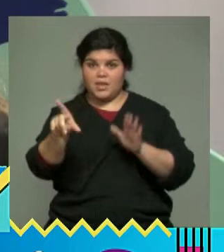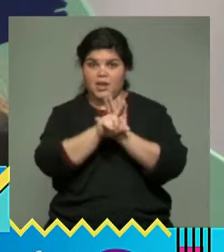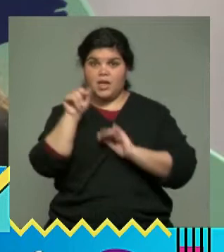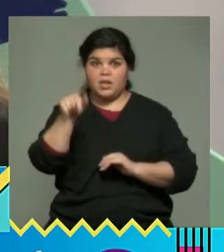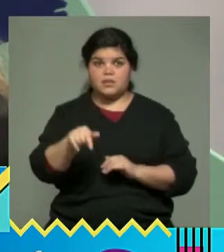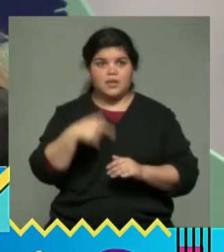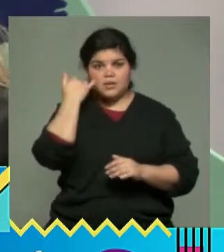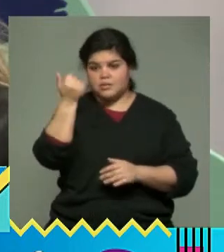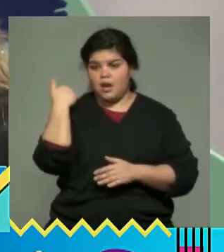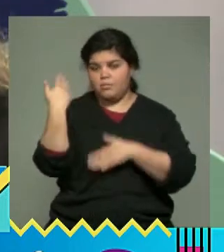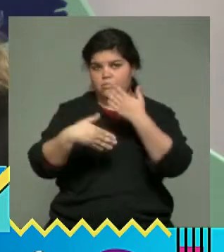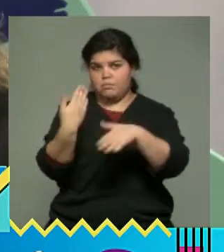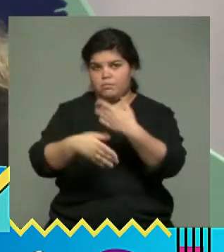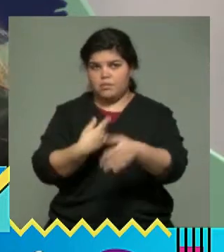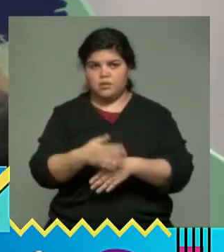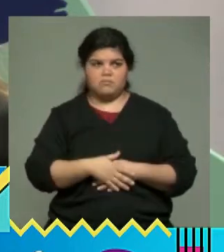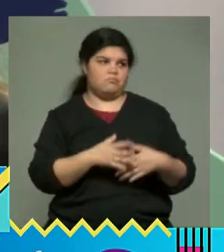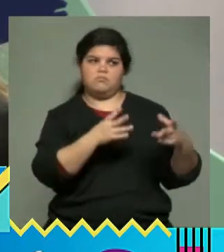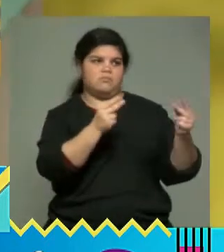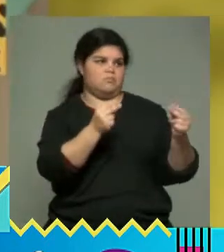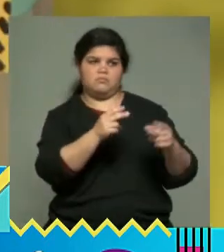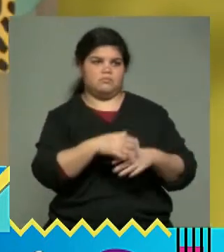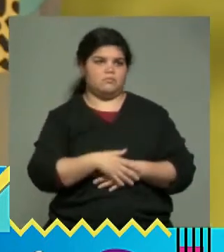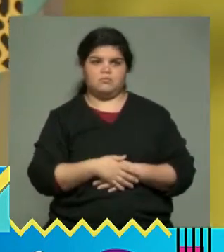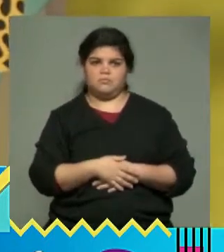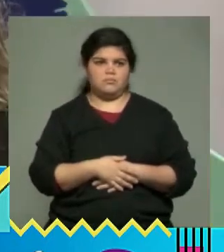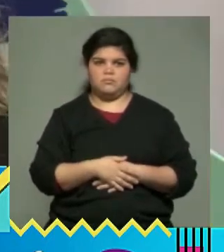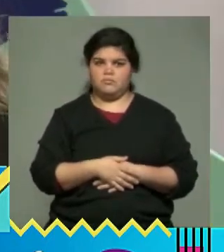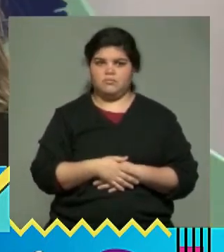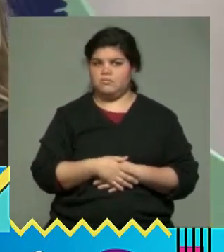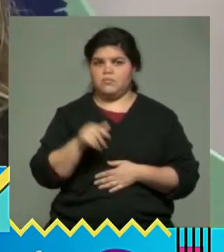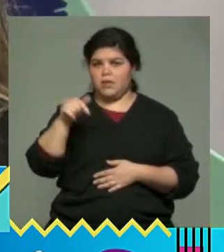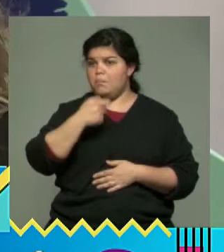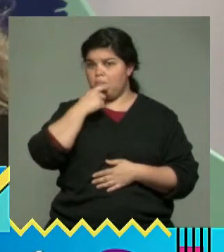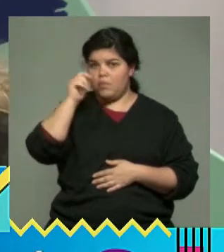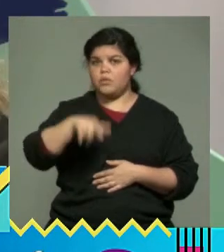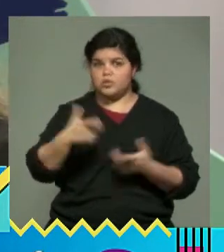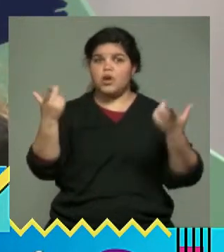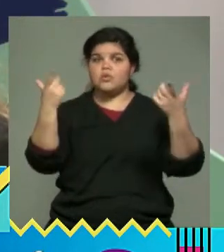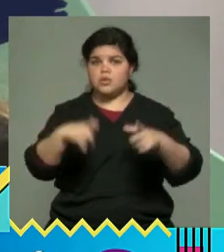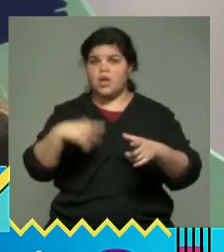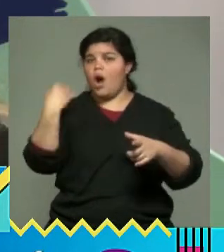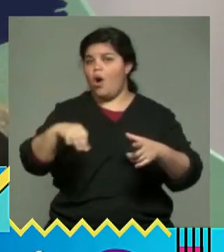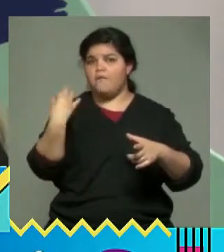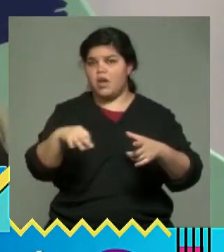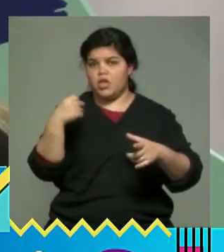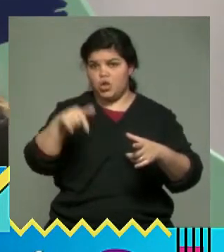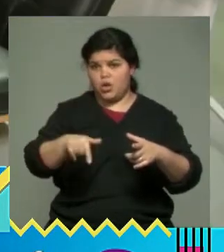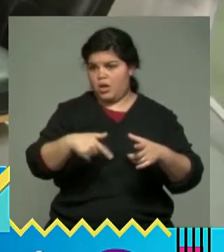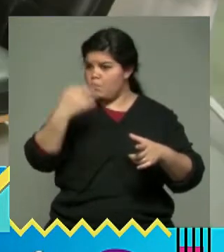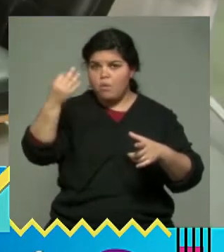implementándose. No hay tantos... A ver, ahora, Mendoza quiere poner la consejería sexual obligatoria, que me parece